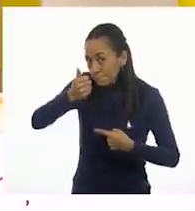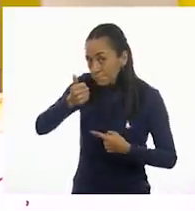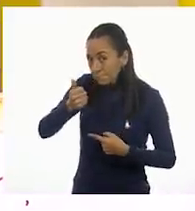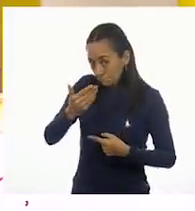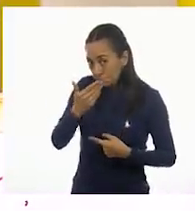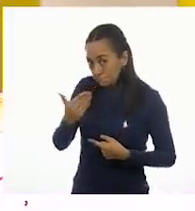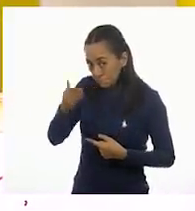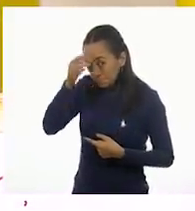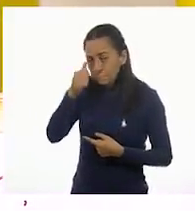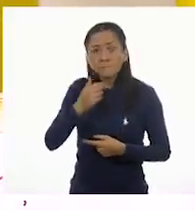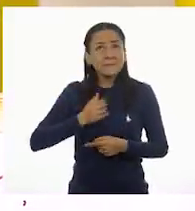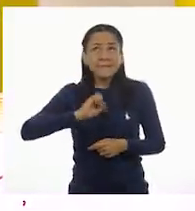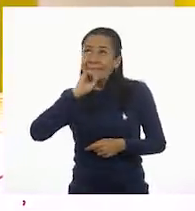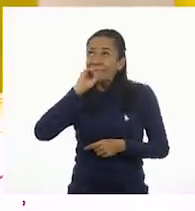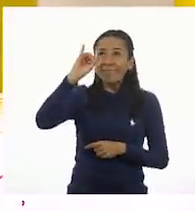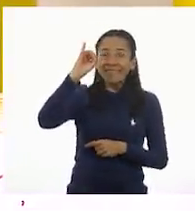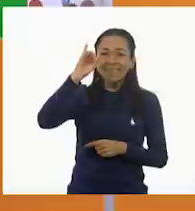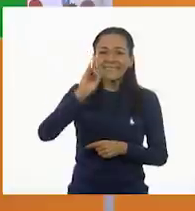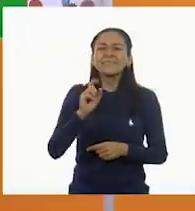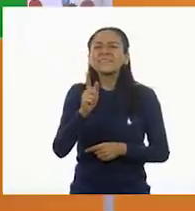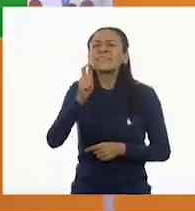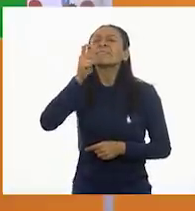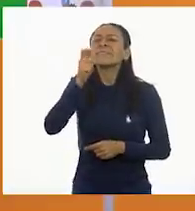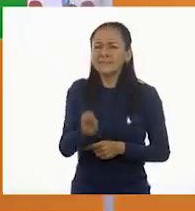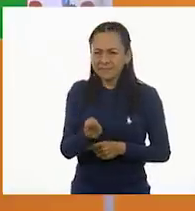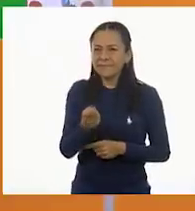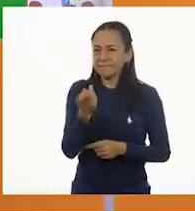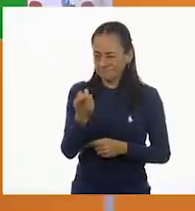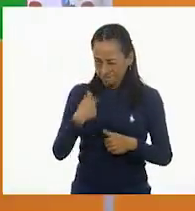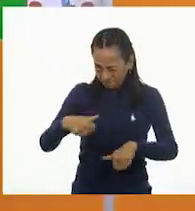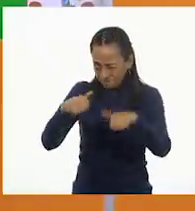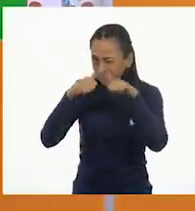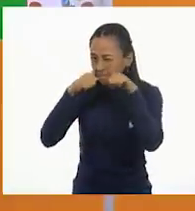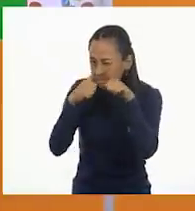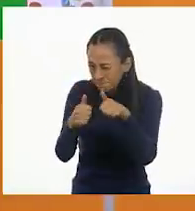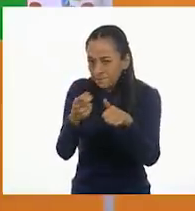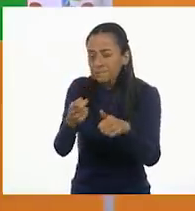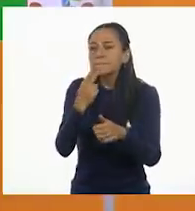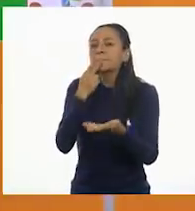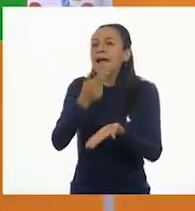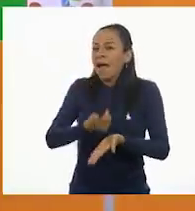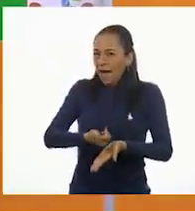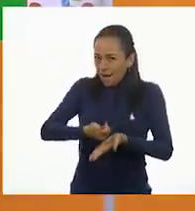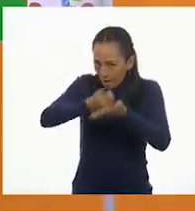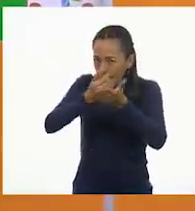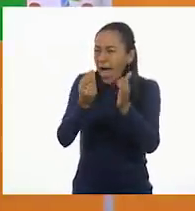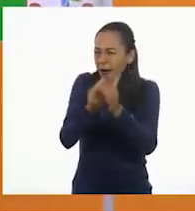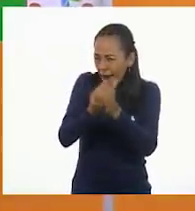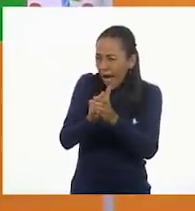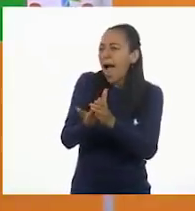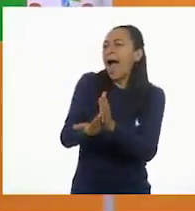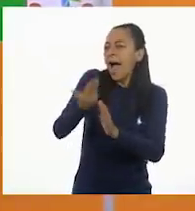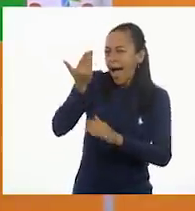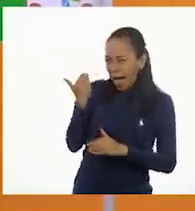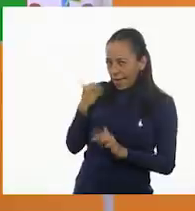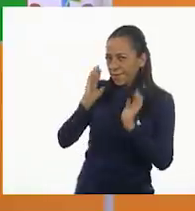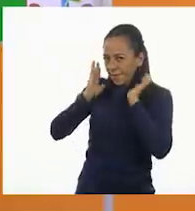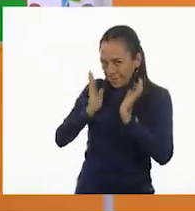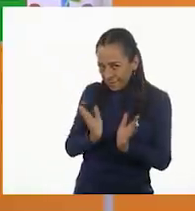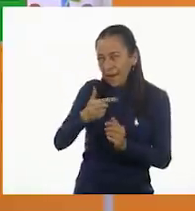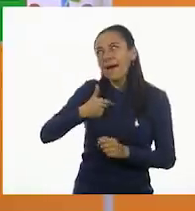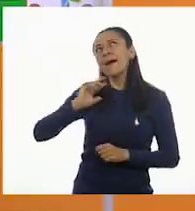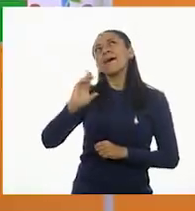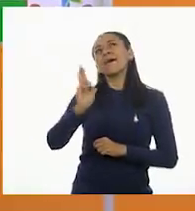atención. Esto nos ayudará a recordar algunas cosas que hemos visto en sesiones pasadas y también para que quienes